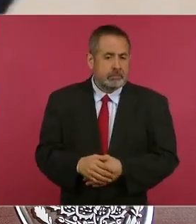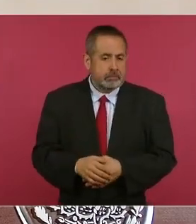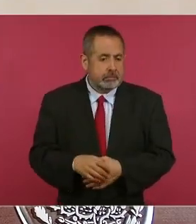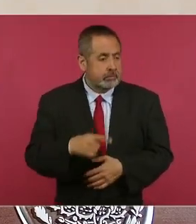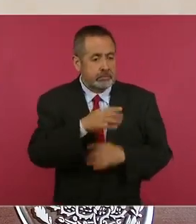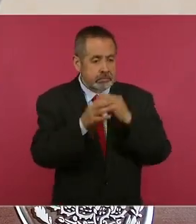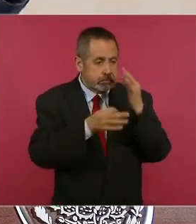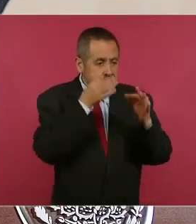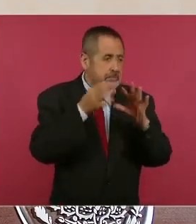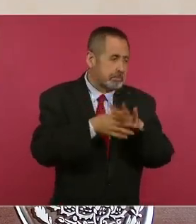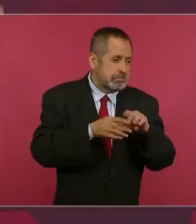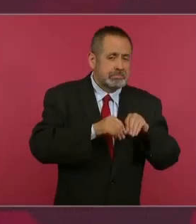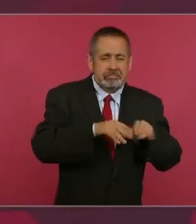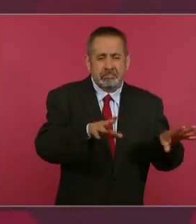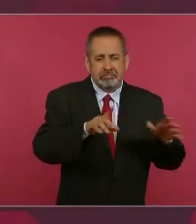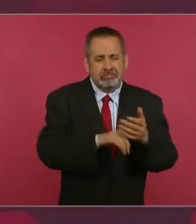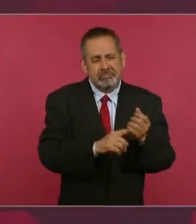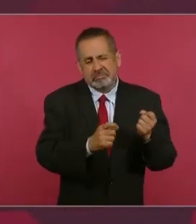con